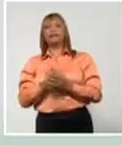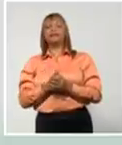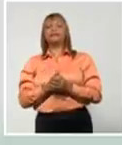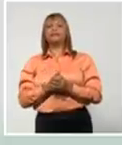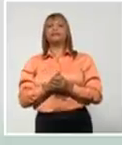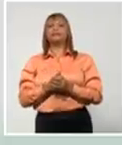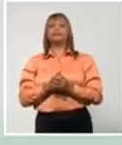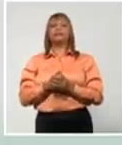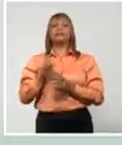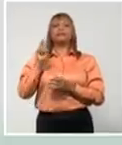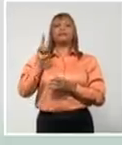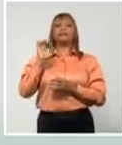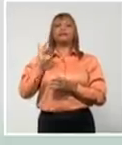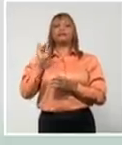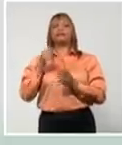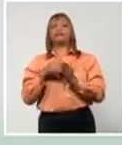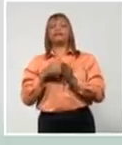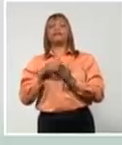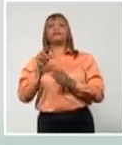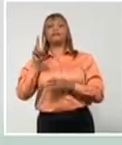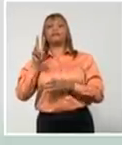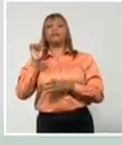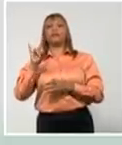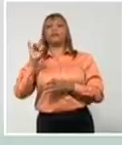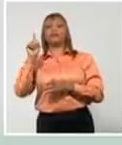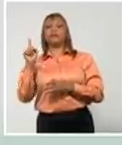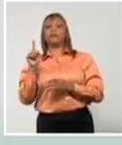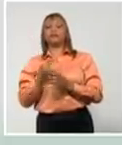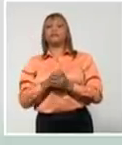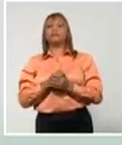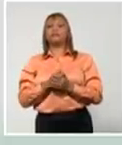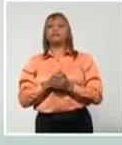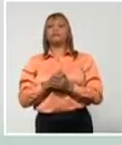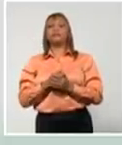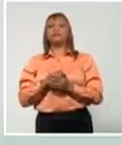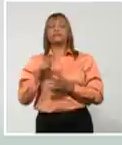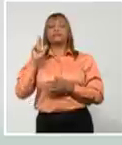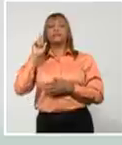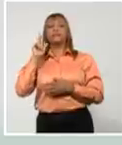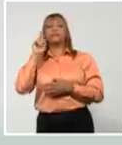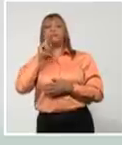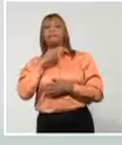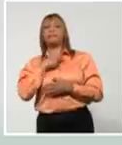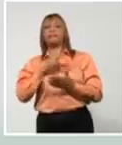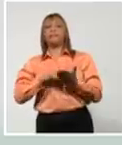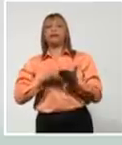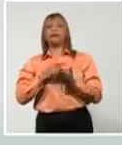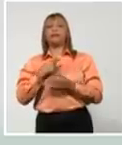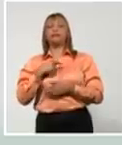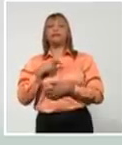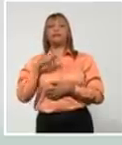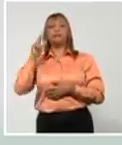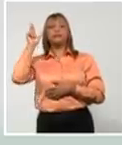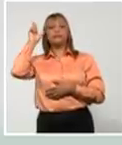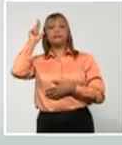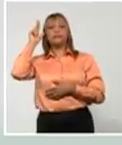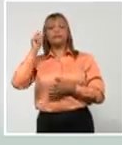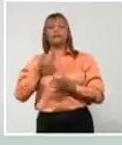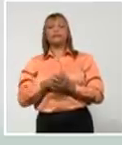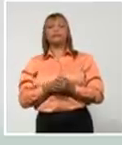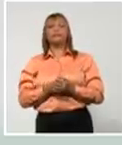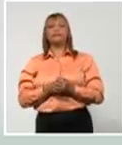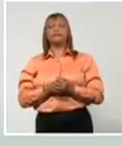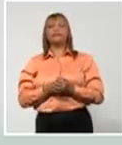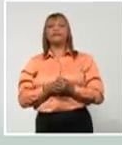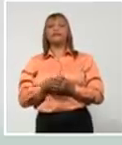13.791, 16,7. Y Perú, se cuenta que Perú, con